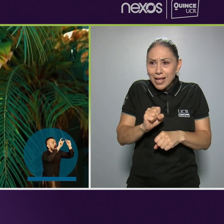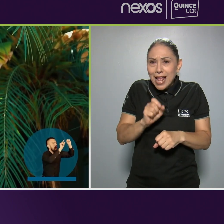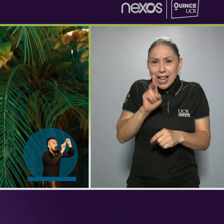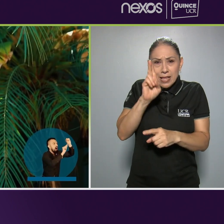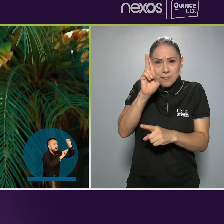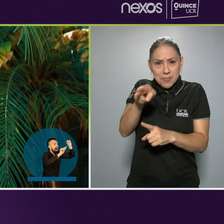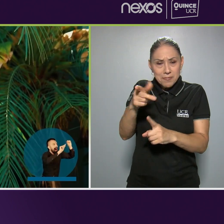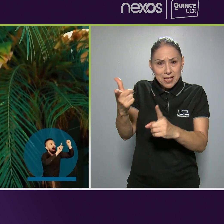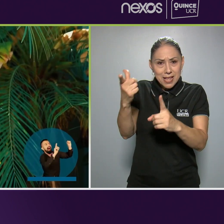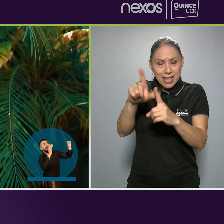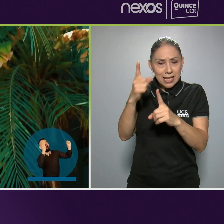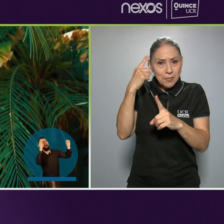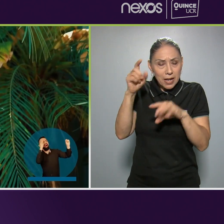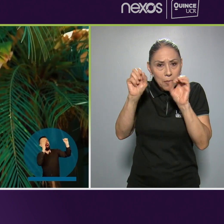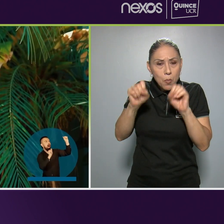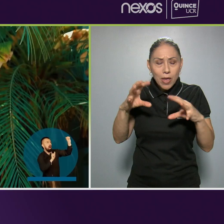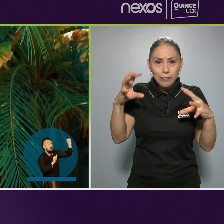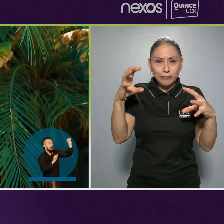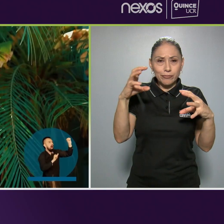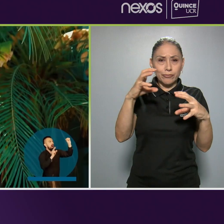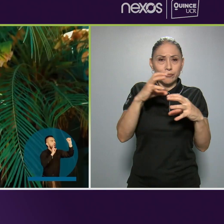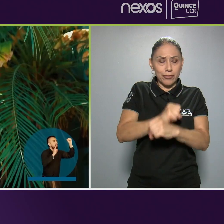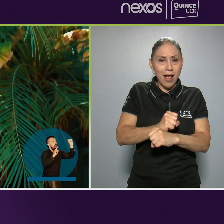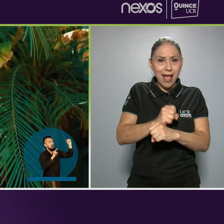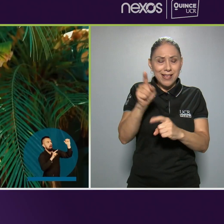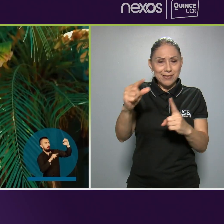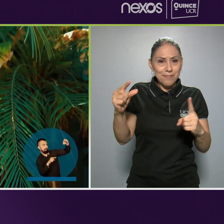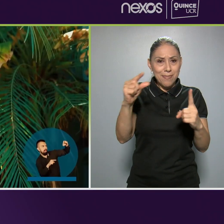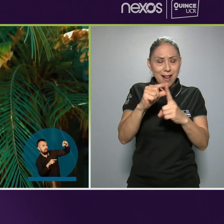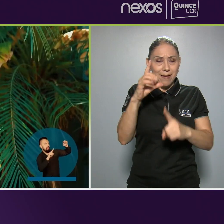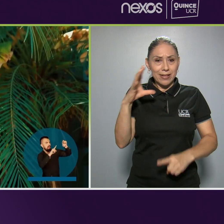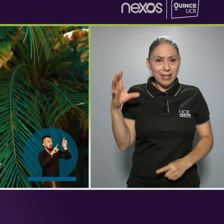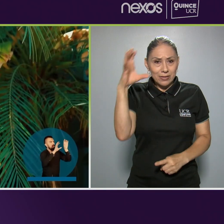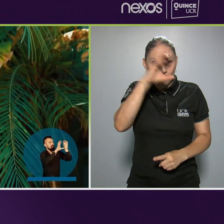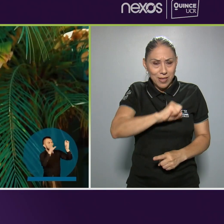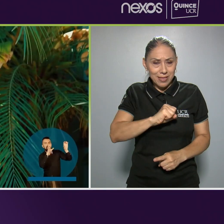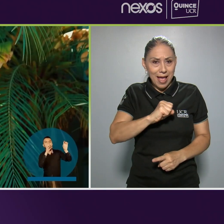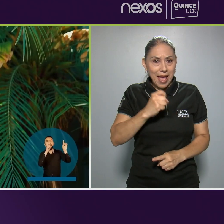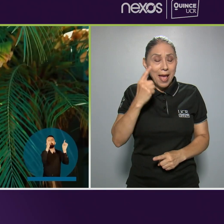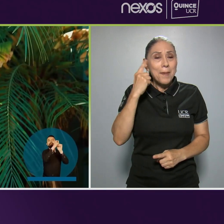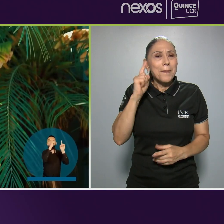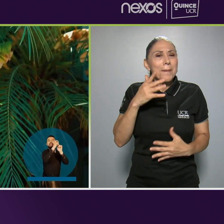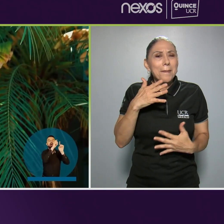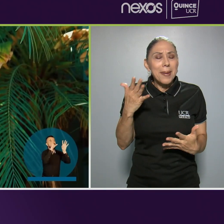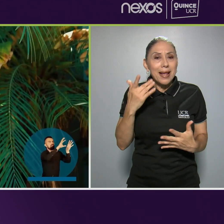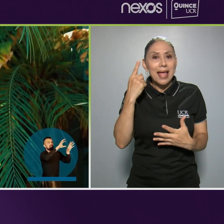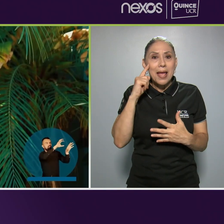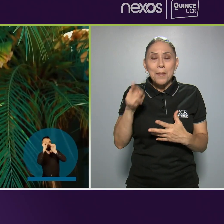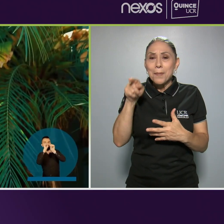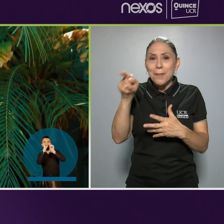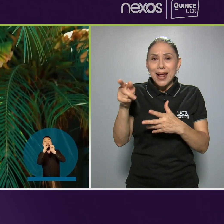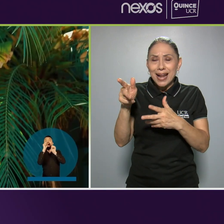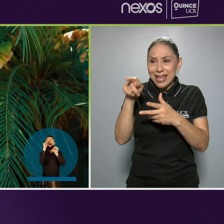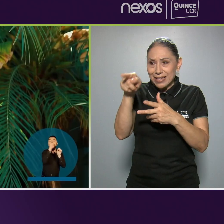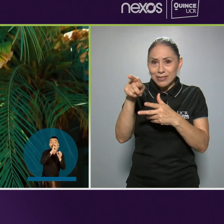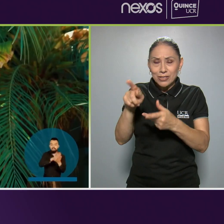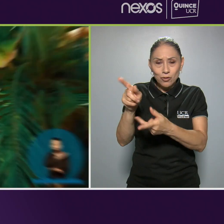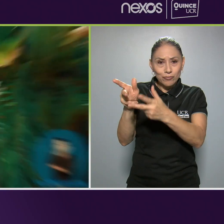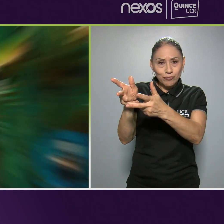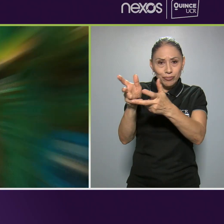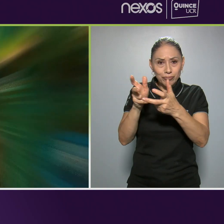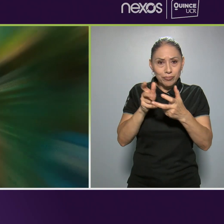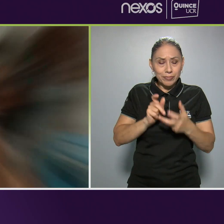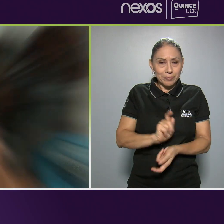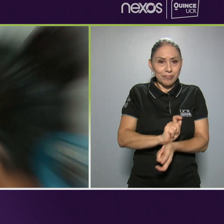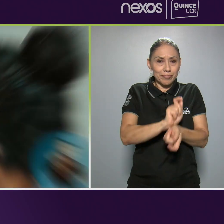para que él ya pueda leer en su conjunto y esta palabra que ya él busca al interior para jalonar y traer la imagen que está traducida a lengua de